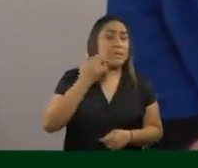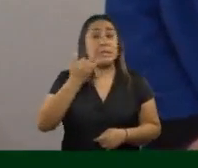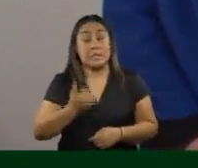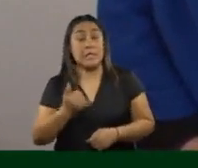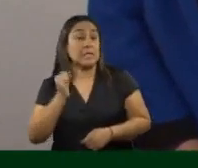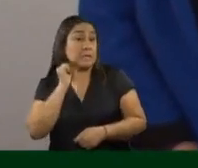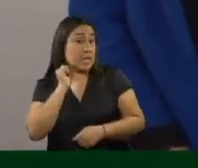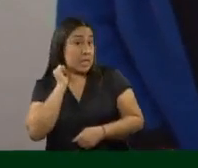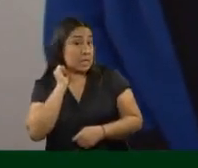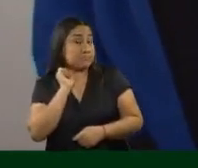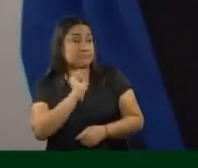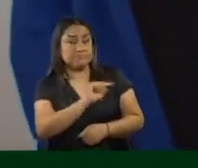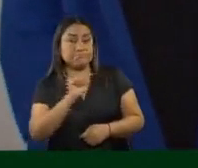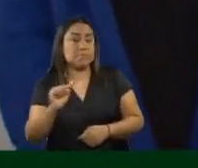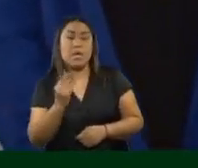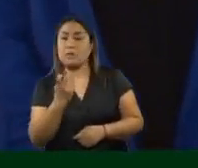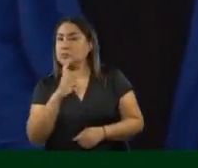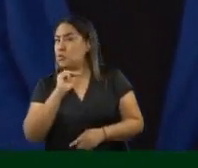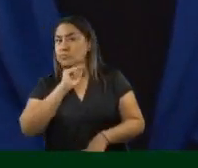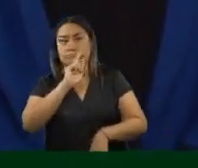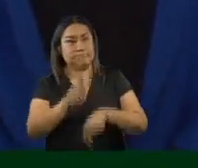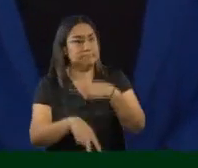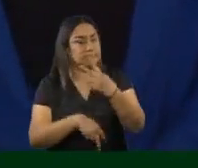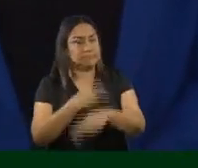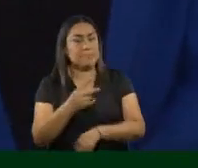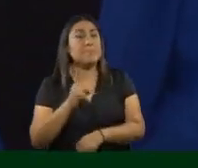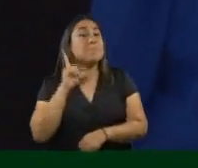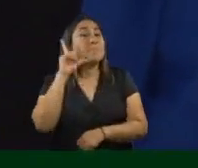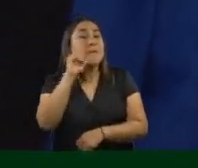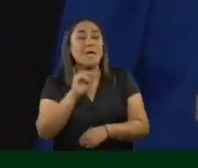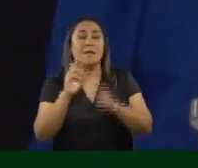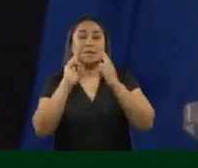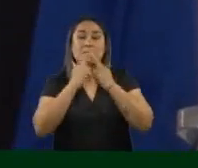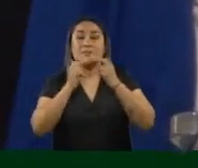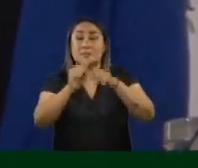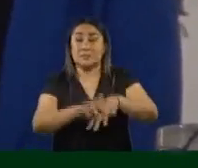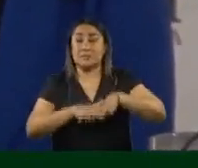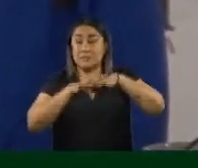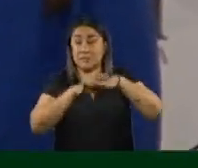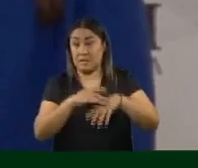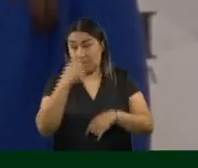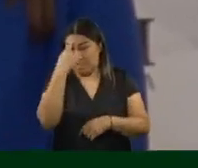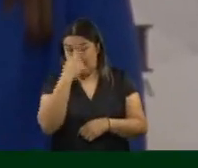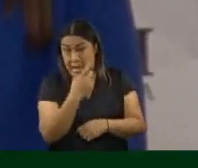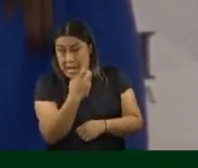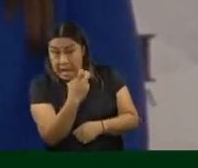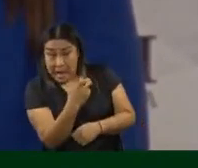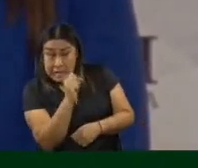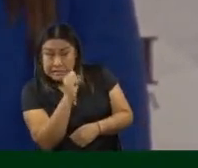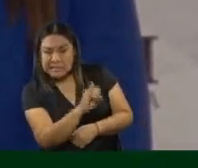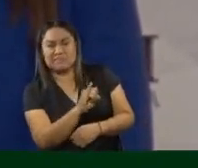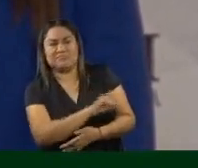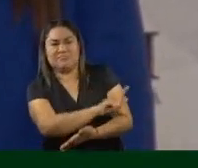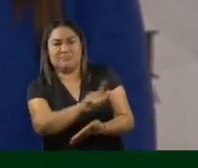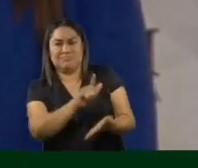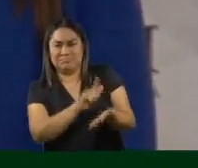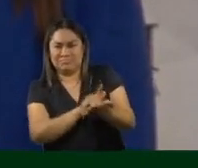senadores no acudiremos a la sesión para validar esta